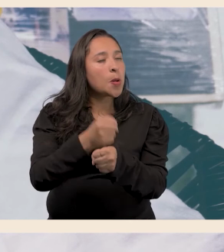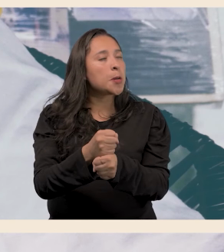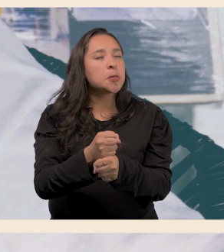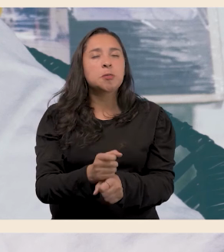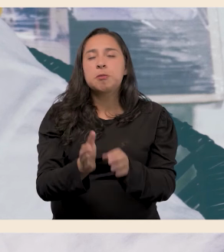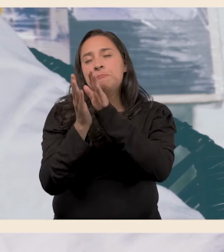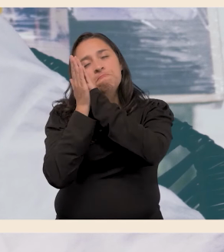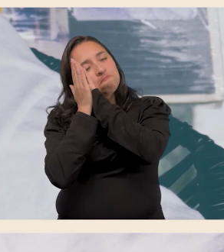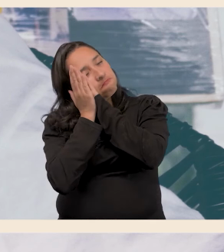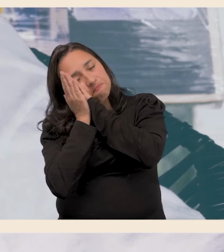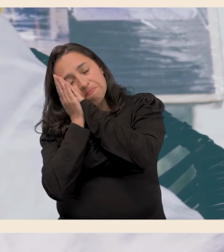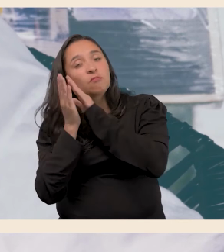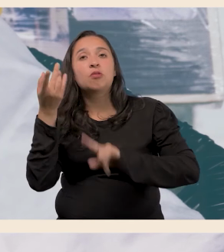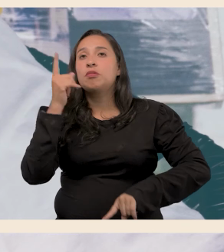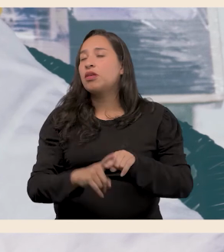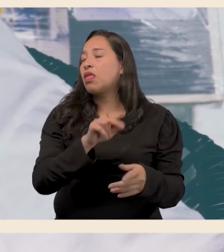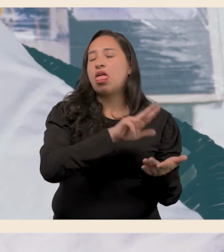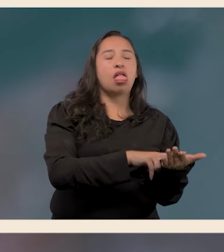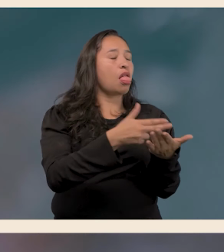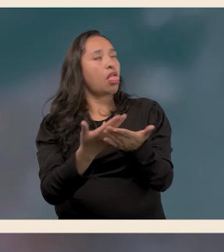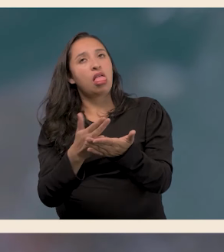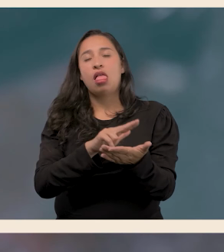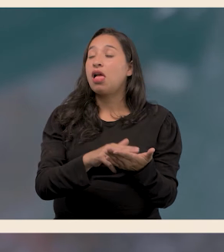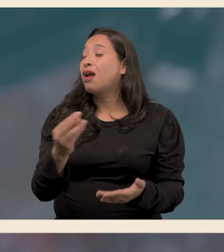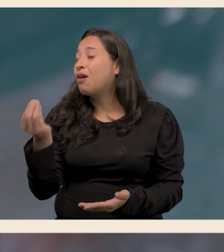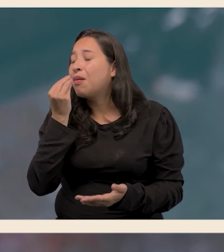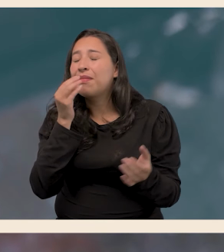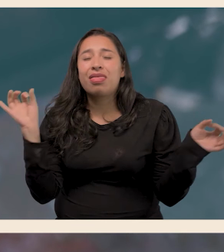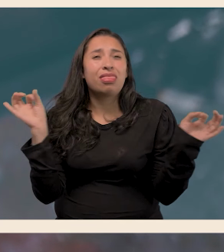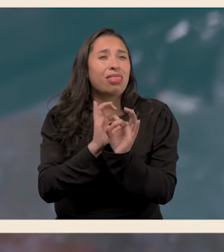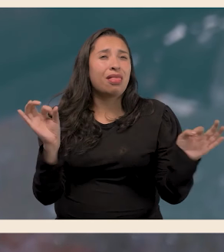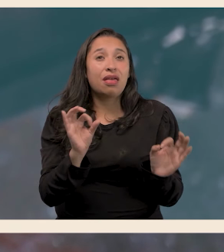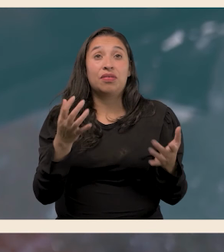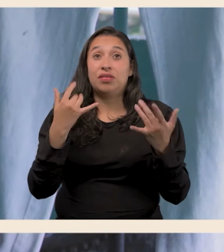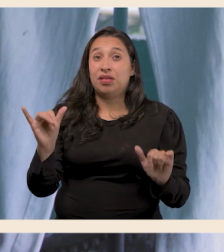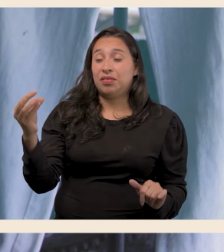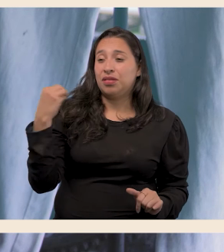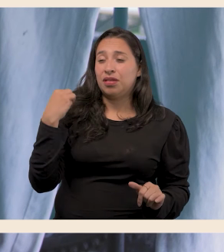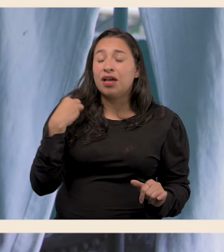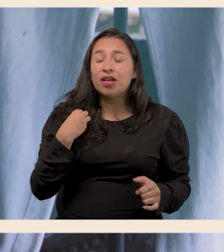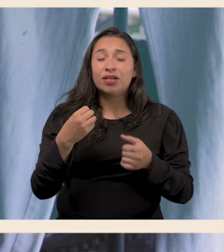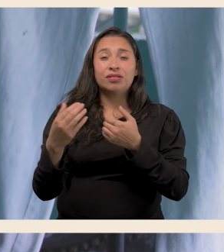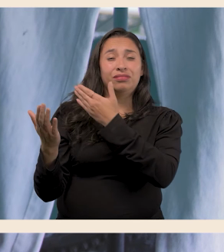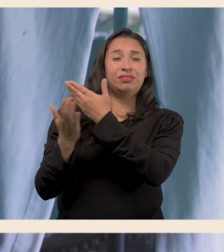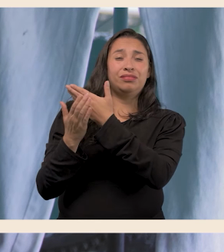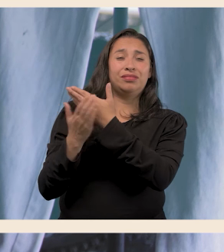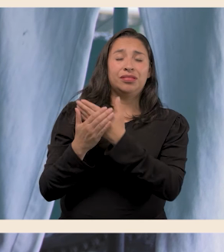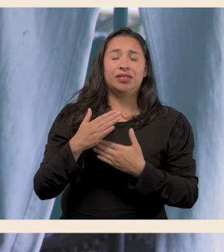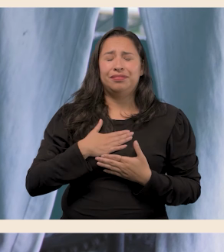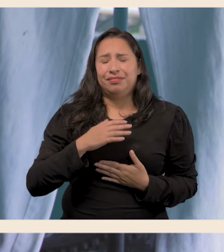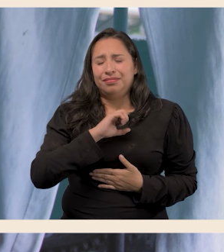dormir, casi sin comer. Cuando a mí me dieron la noticia que le